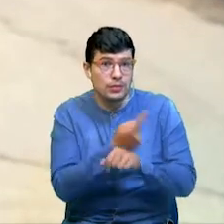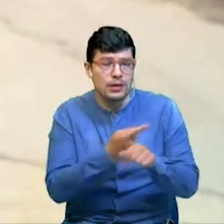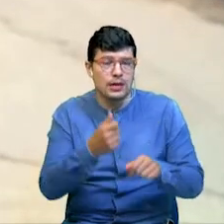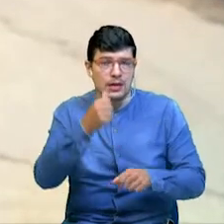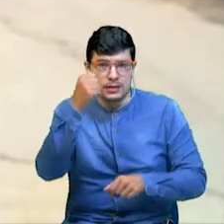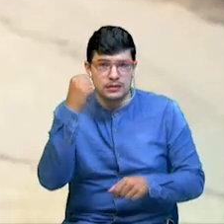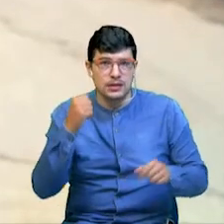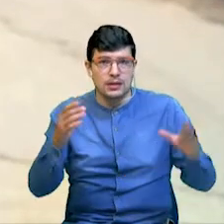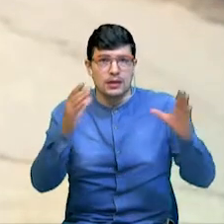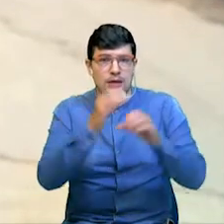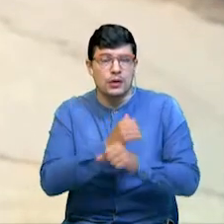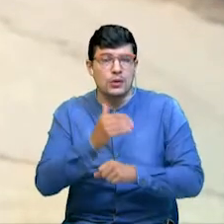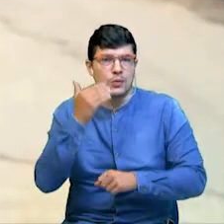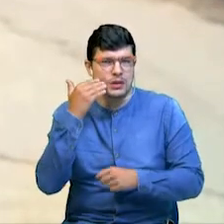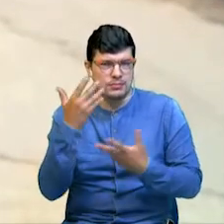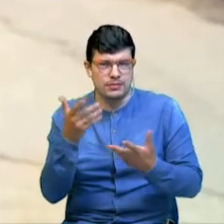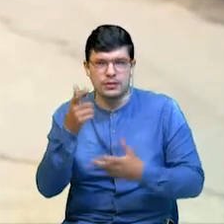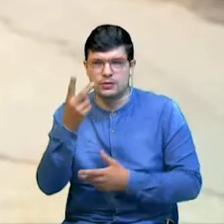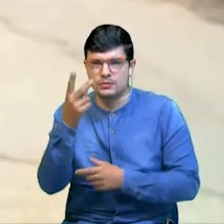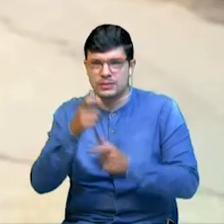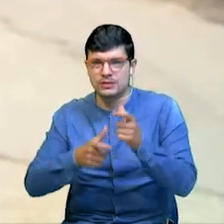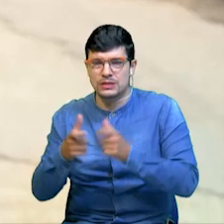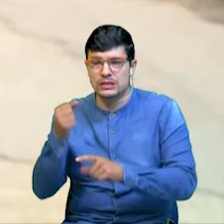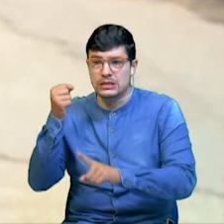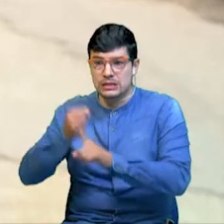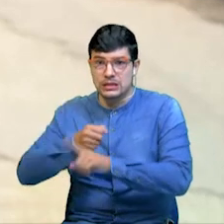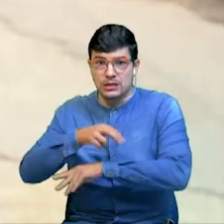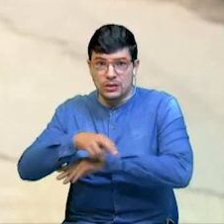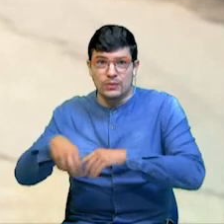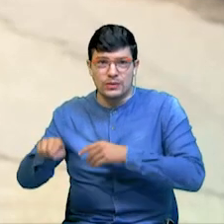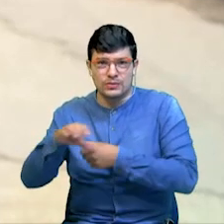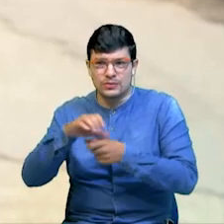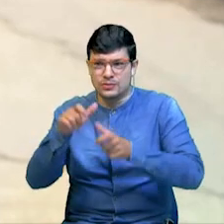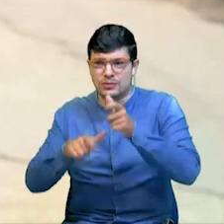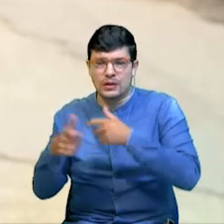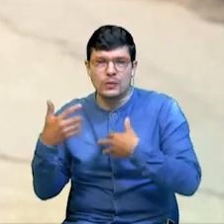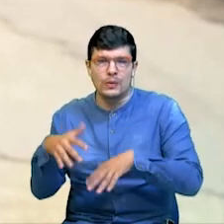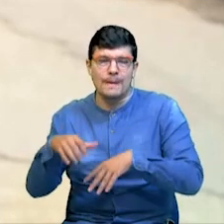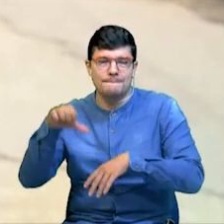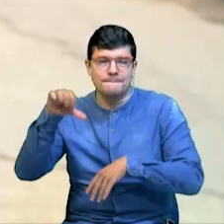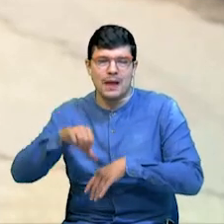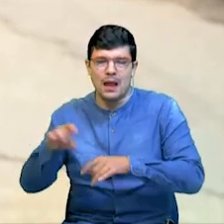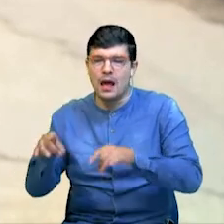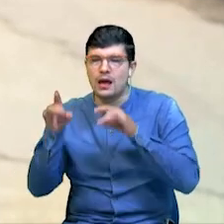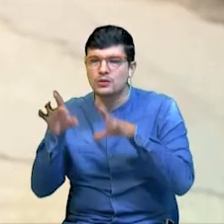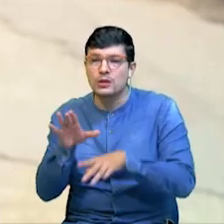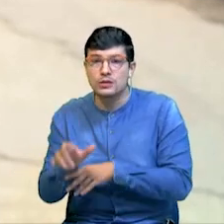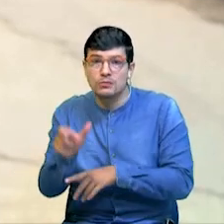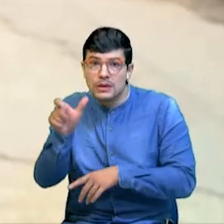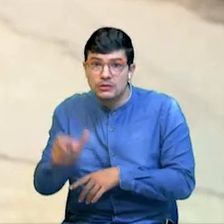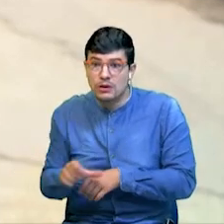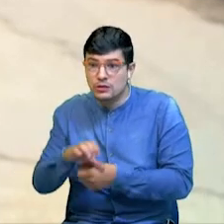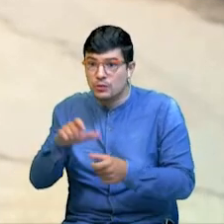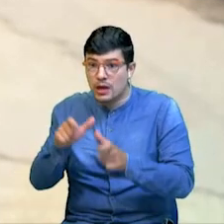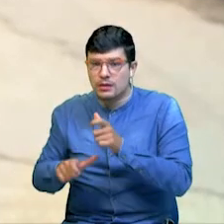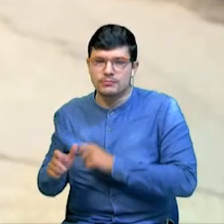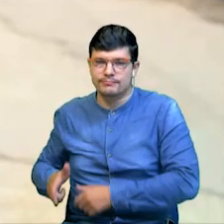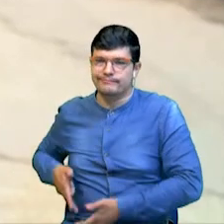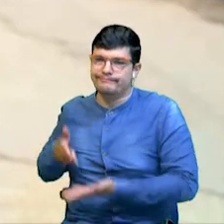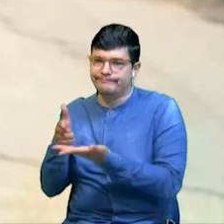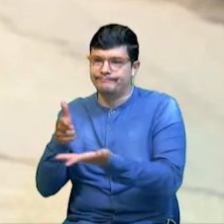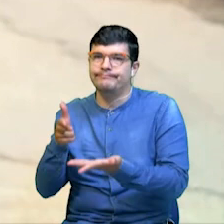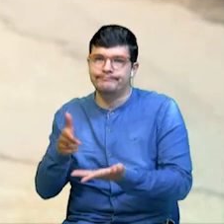anoche cuando dos presuntos ladrones intentaron robar a un ciudadano con tan mala suerte que éste estaba armado.